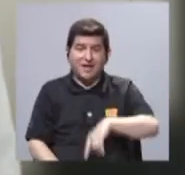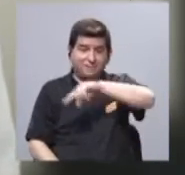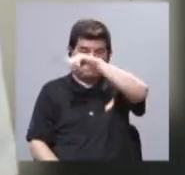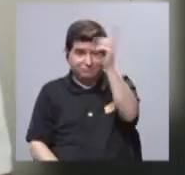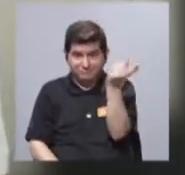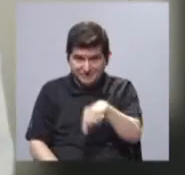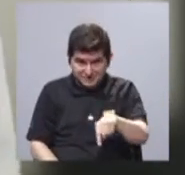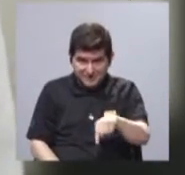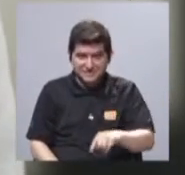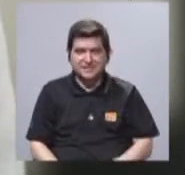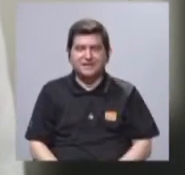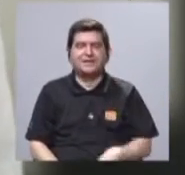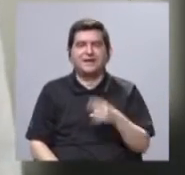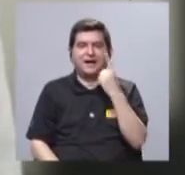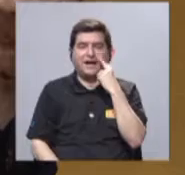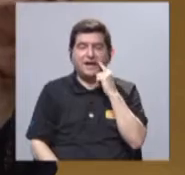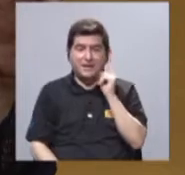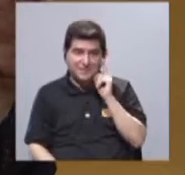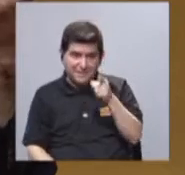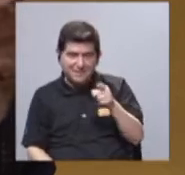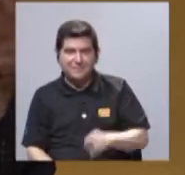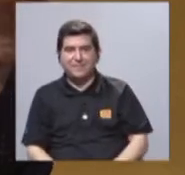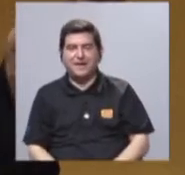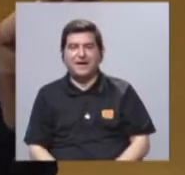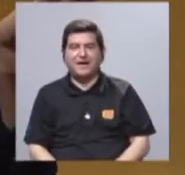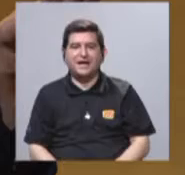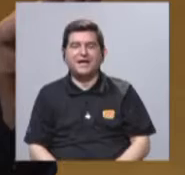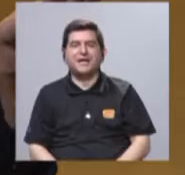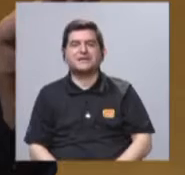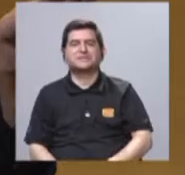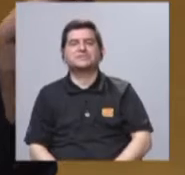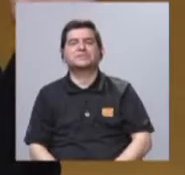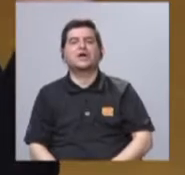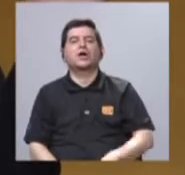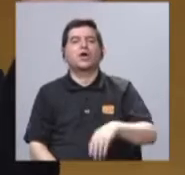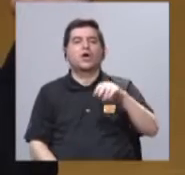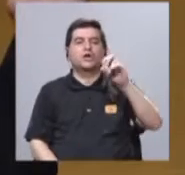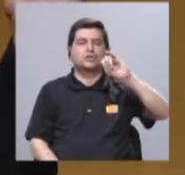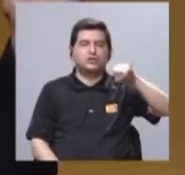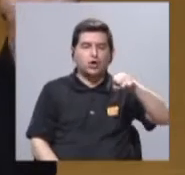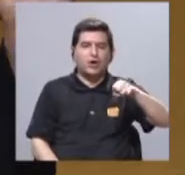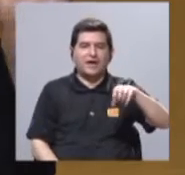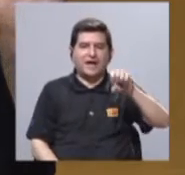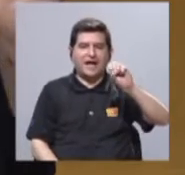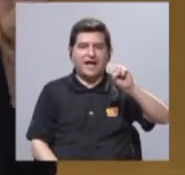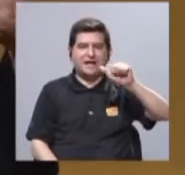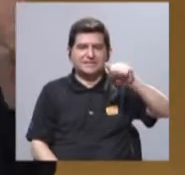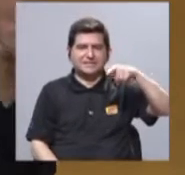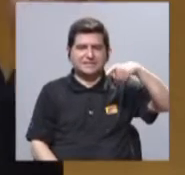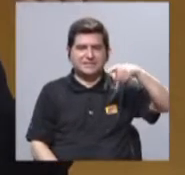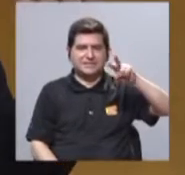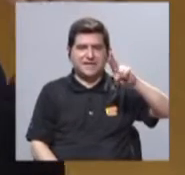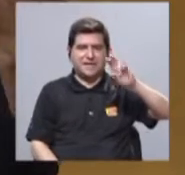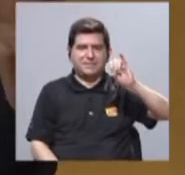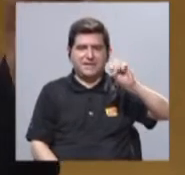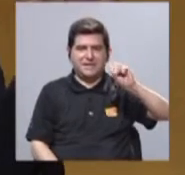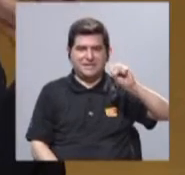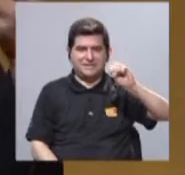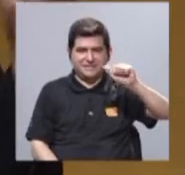el papá de él es llorca saprissa no puede esconder y